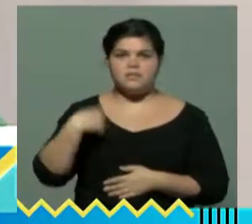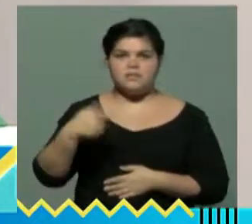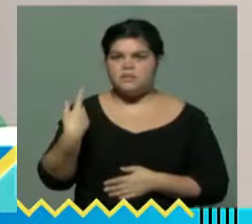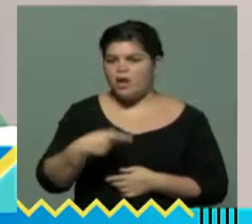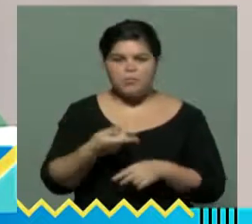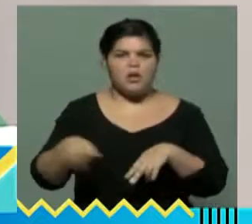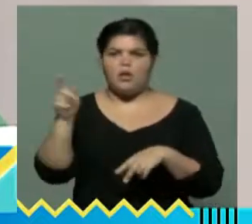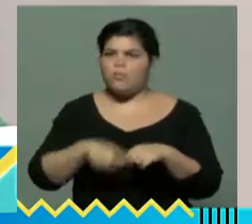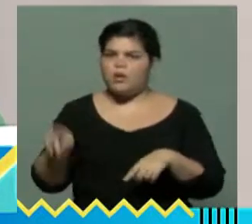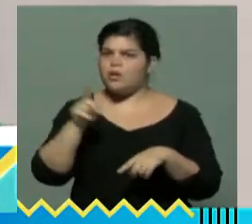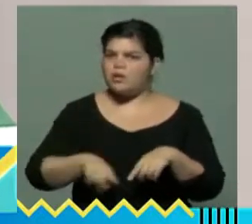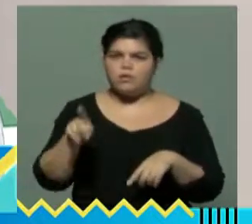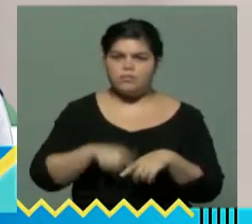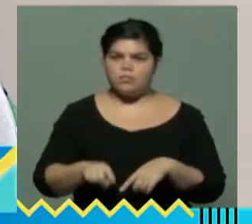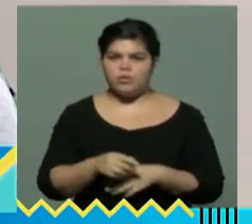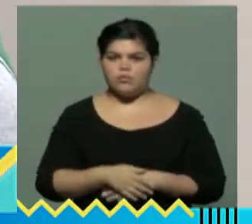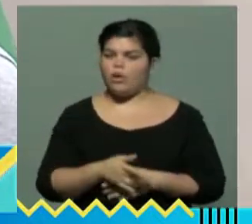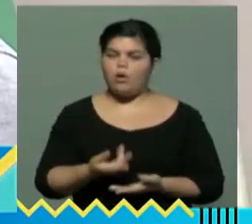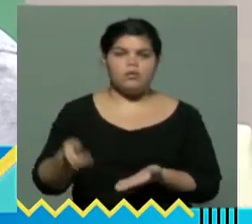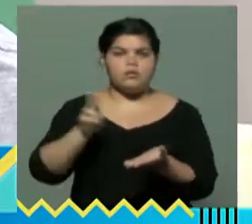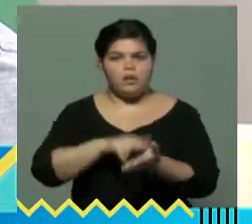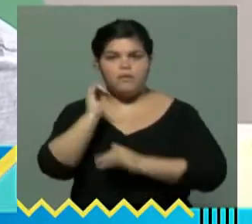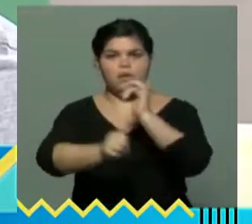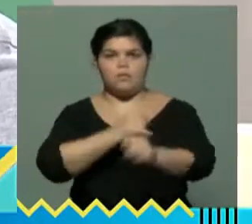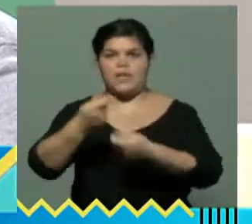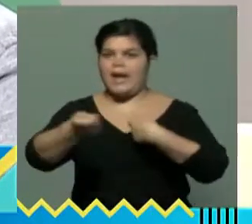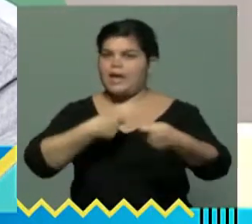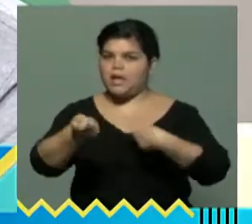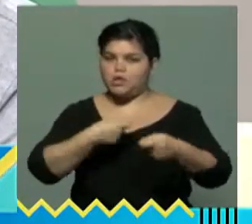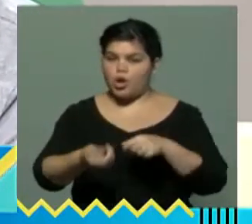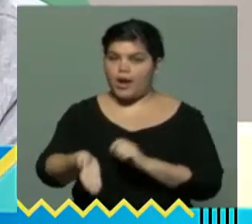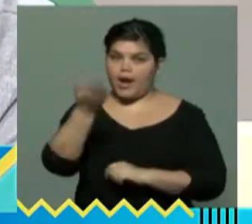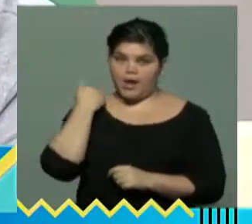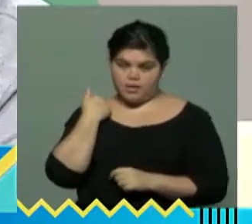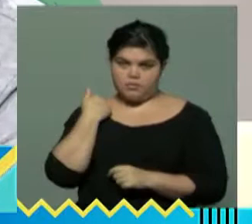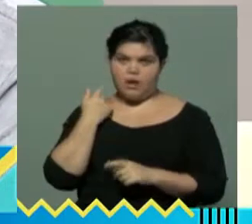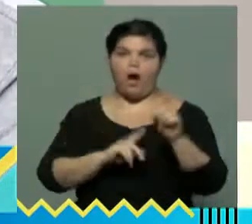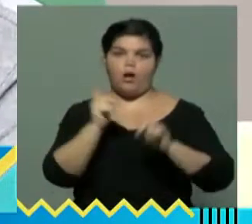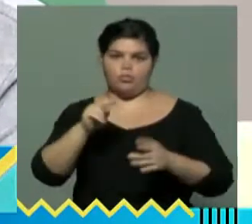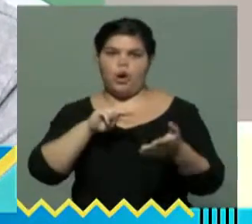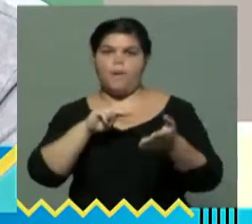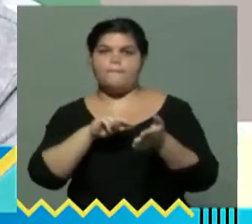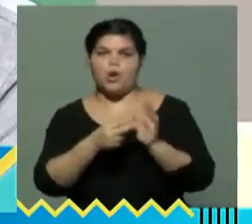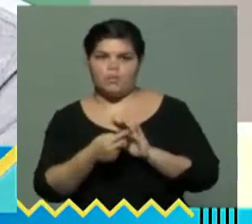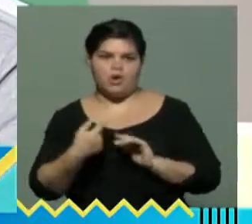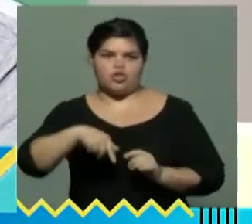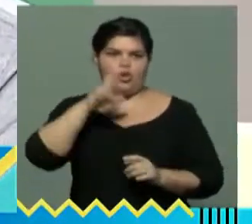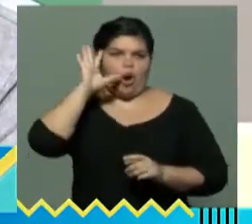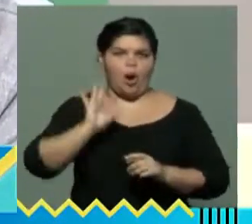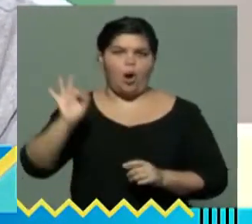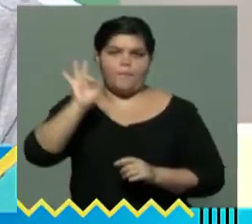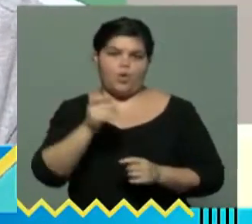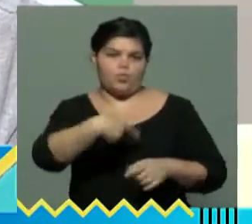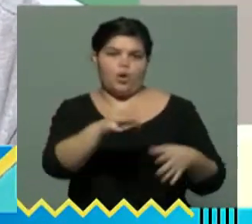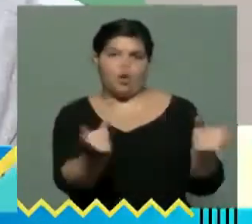casos. Ese es el problema. Te vuelvo a repetir, la gestión anterior, sacando muchos problemas que vamos a disentir, y tenemos posturas distintas, por algo ustedes están en un partido